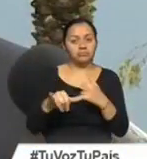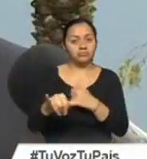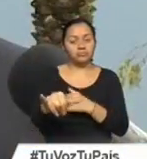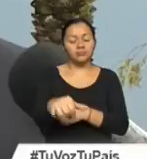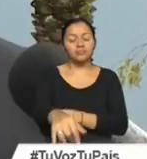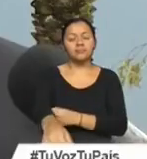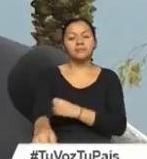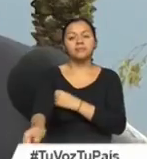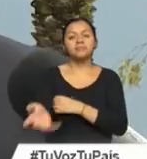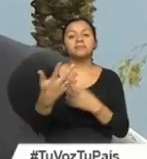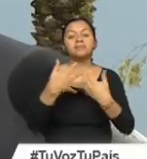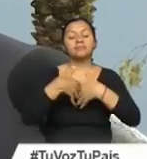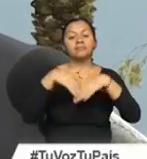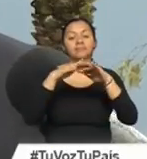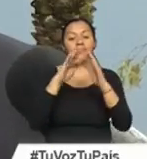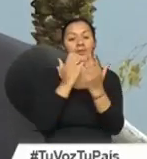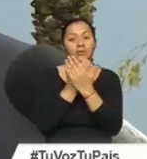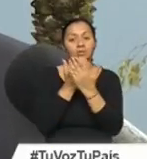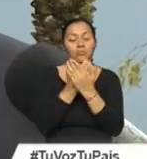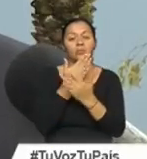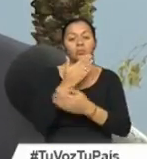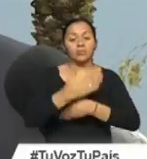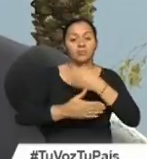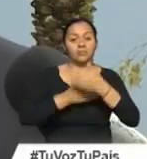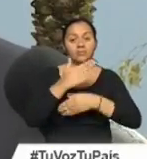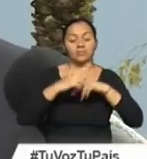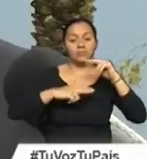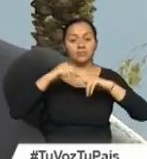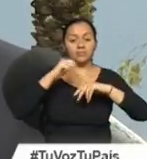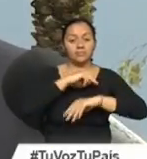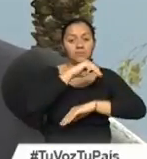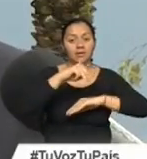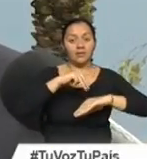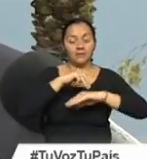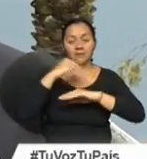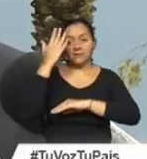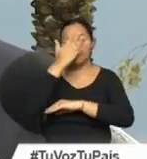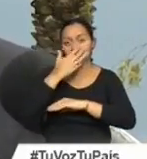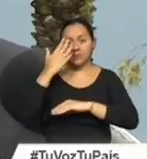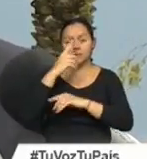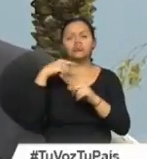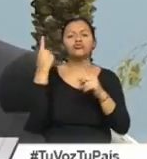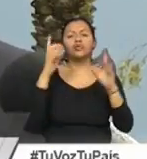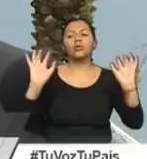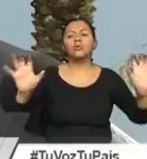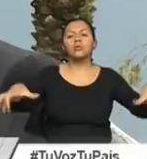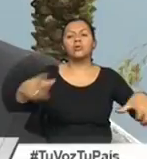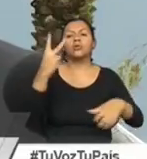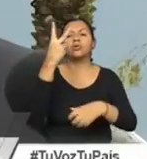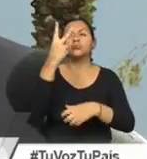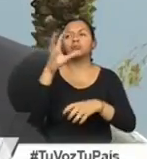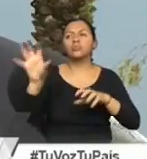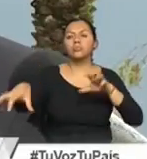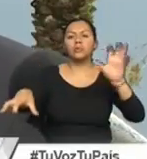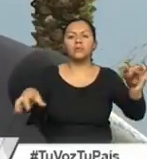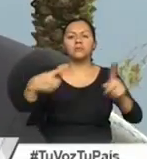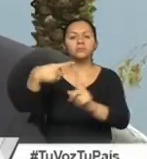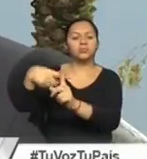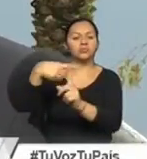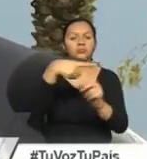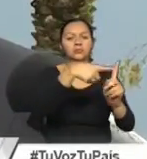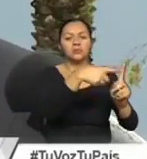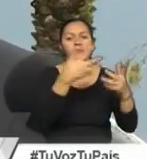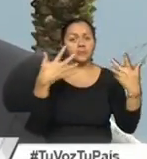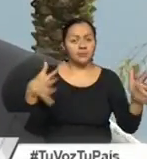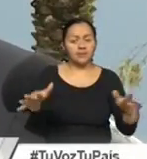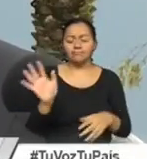de reactivación económica generado por los procesos de reconstrucción de Manabí y Esmeraldas no solo tiene incidencia en nuevos negocios, en el flujo